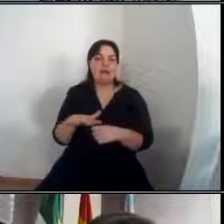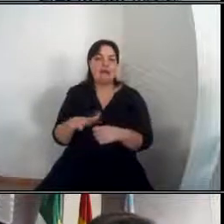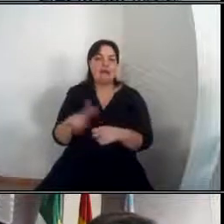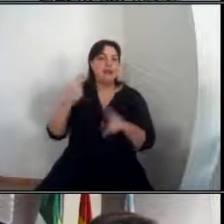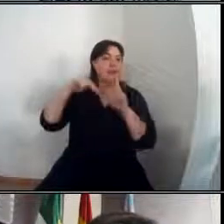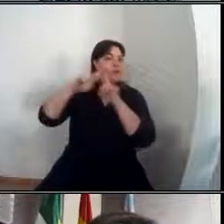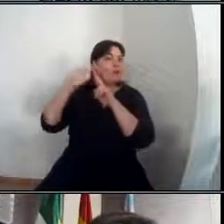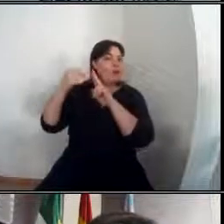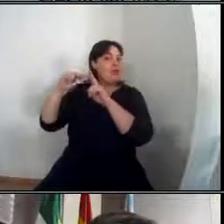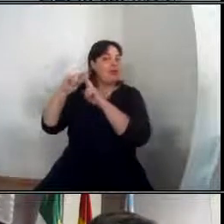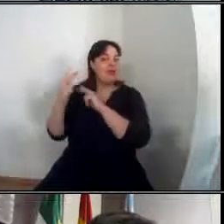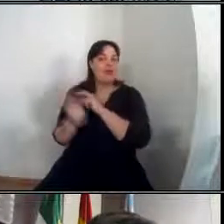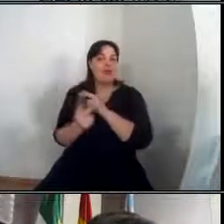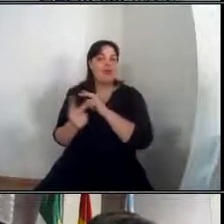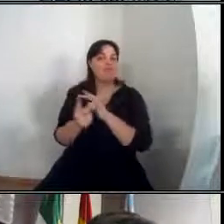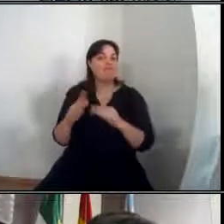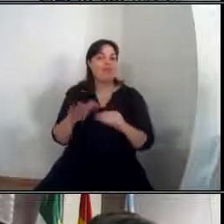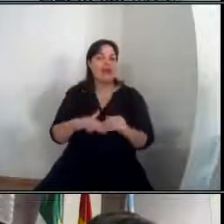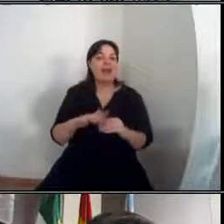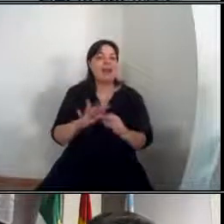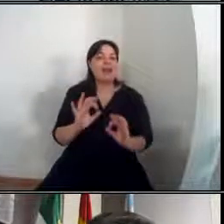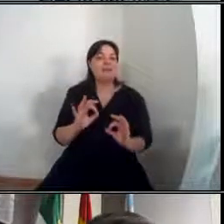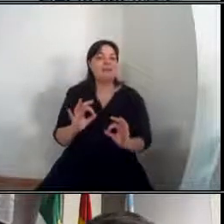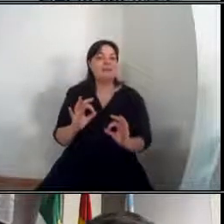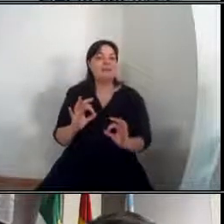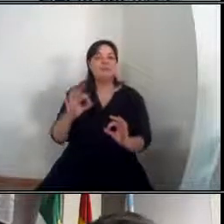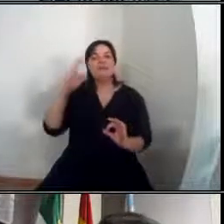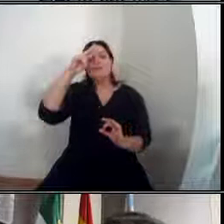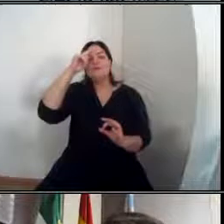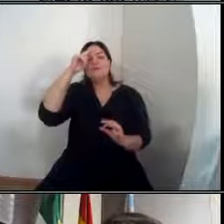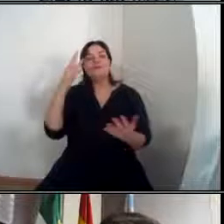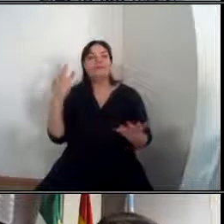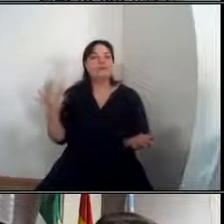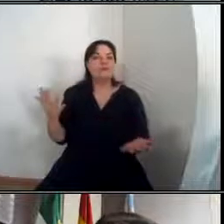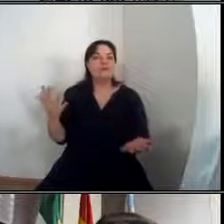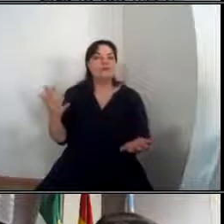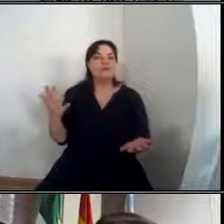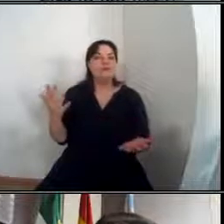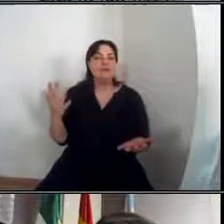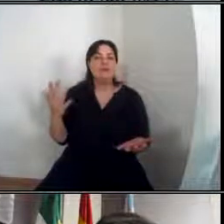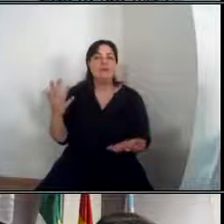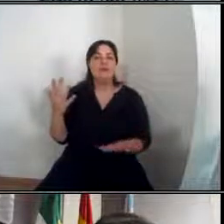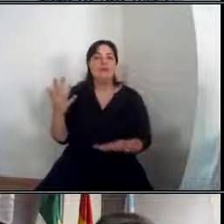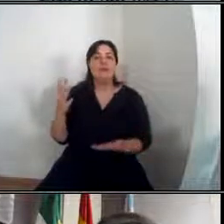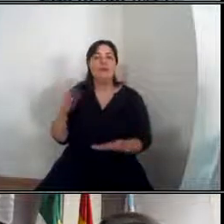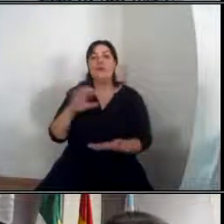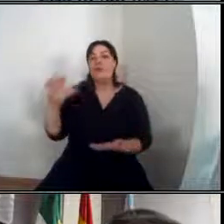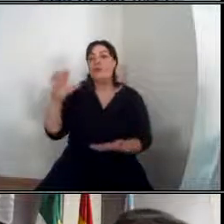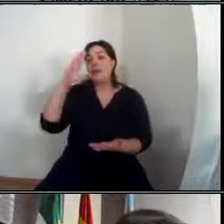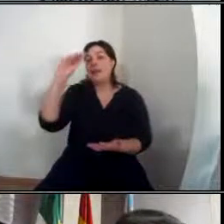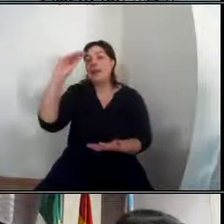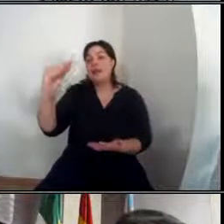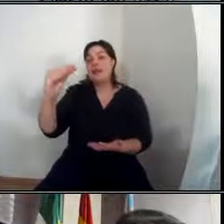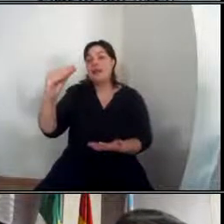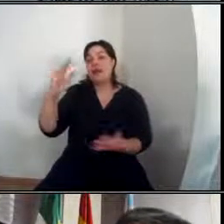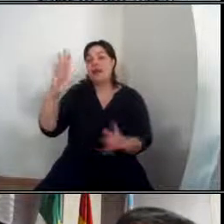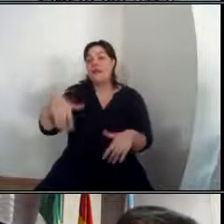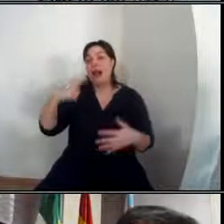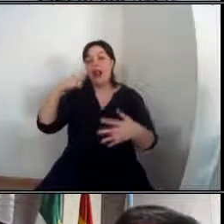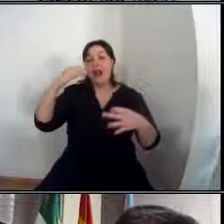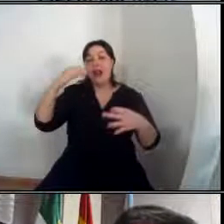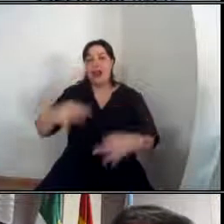diputaciones provinciales que se preocupan de que esa Europa inteligente pues al final sea una realidad, una